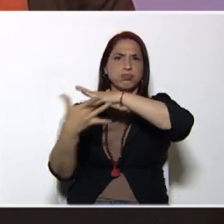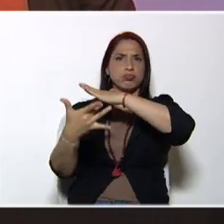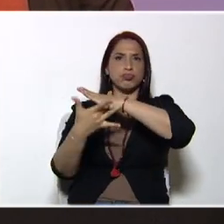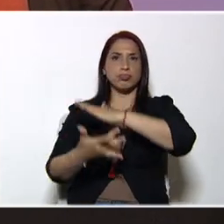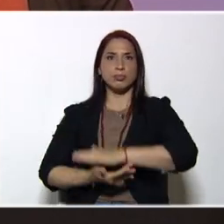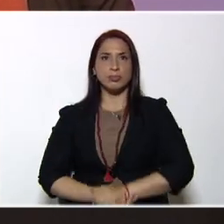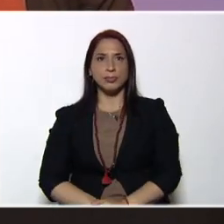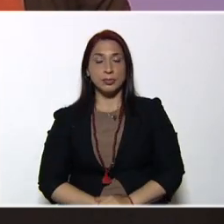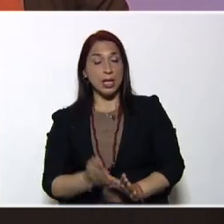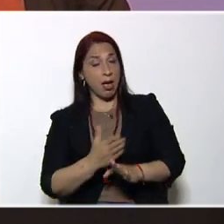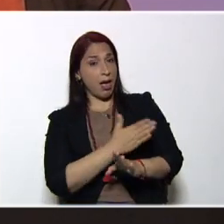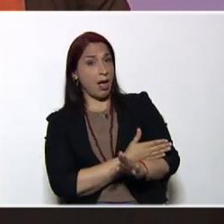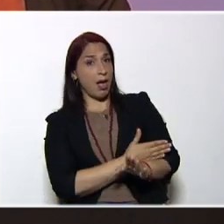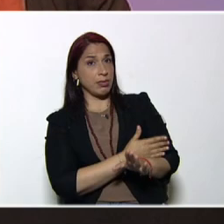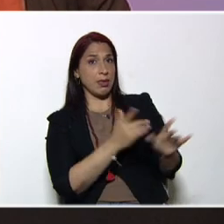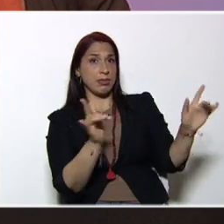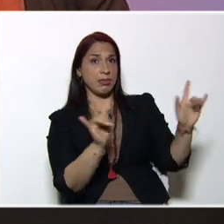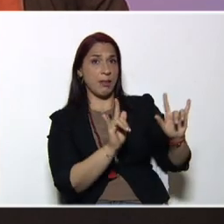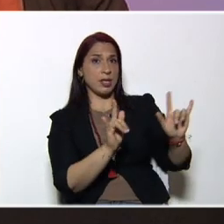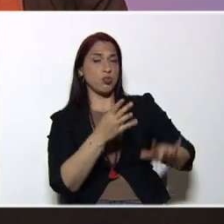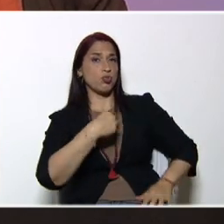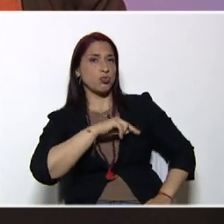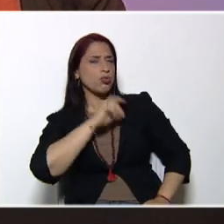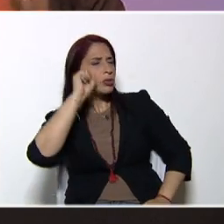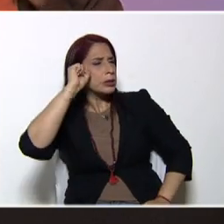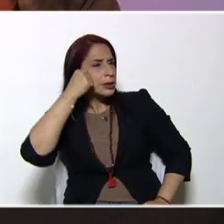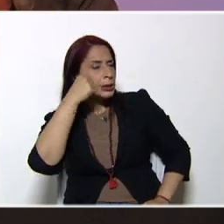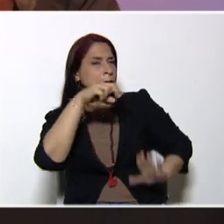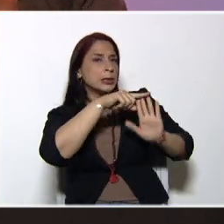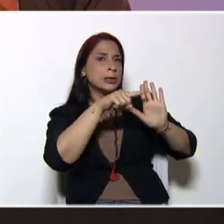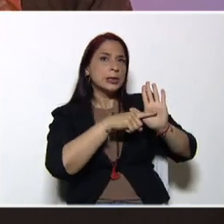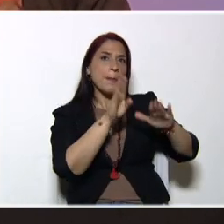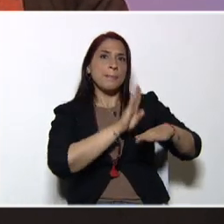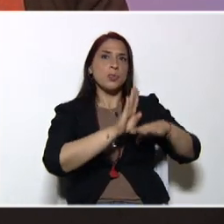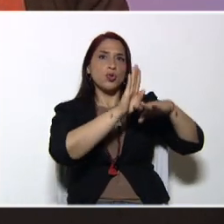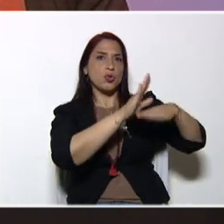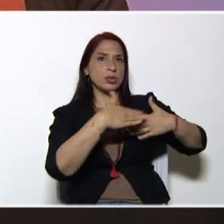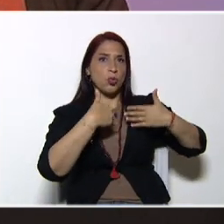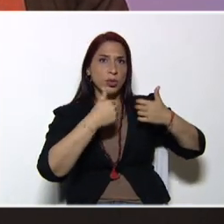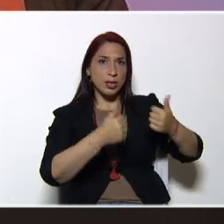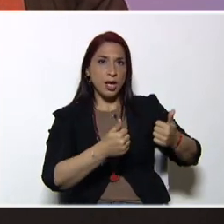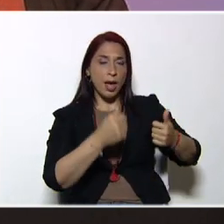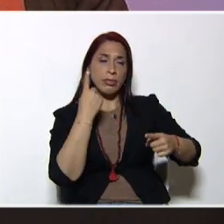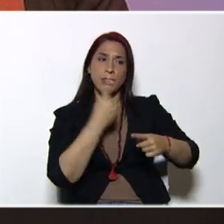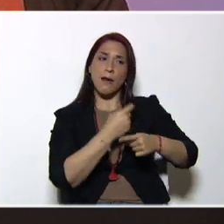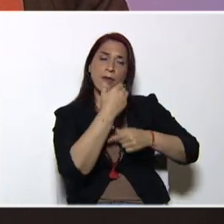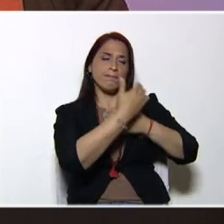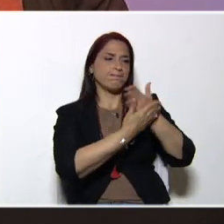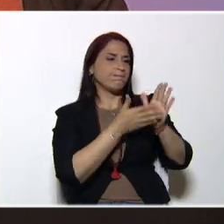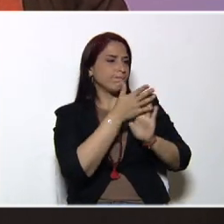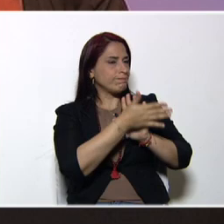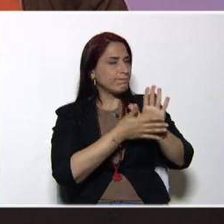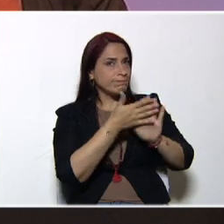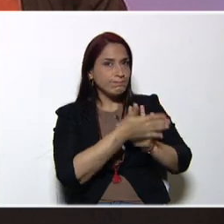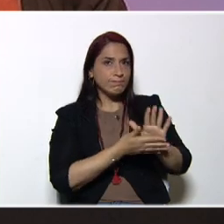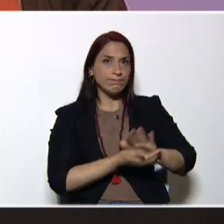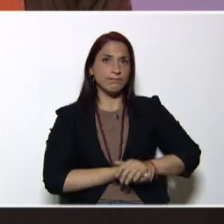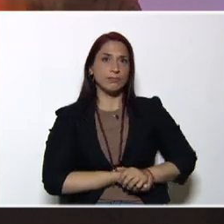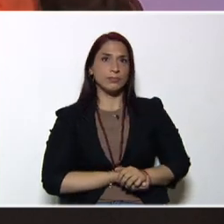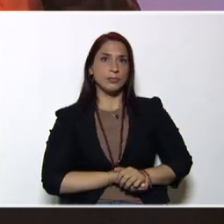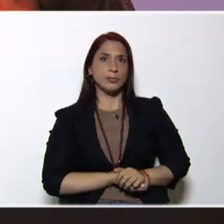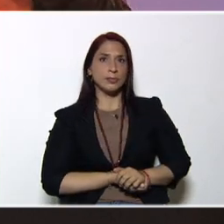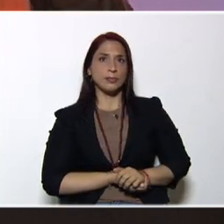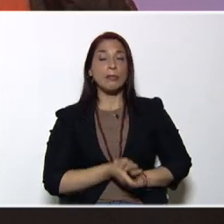tecnológica. Y antes de despedirnos, queremos recordarte las medidas de bioseguridad. Tienes que lavarte constantemente con agua y